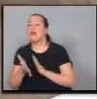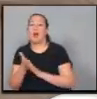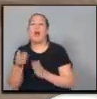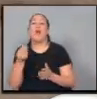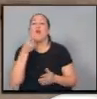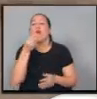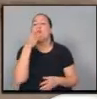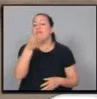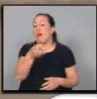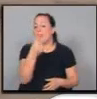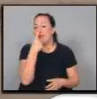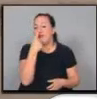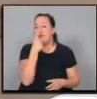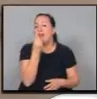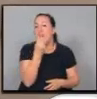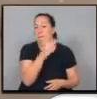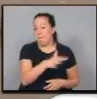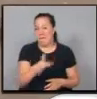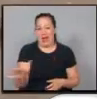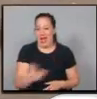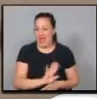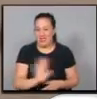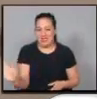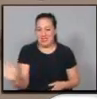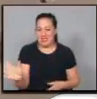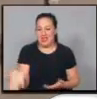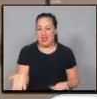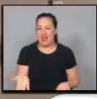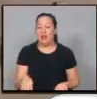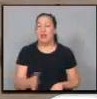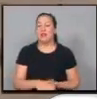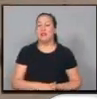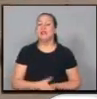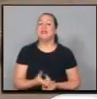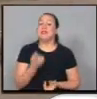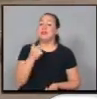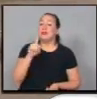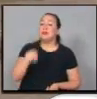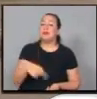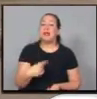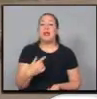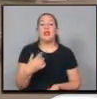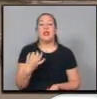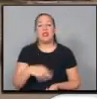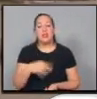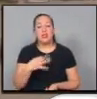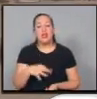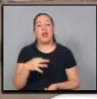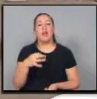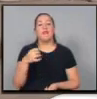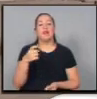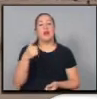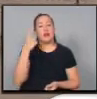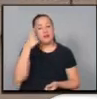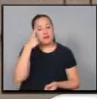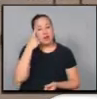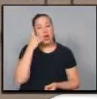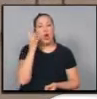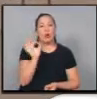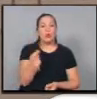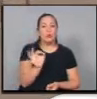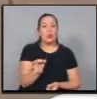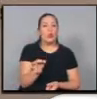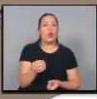a la playa, ¿no? Entonces, ahí surge siempre, hay que remontarse a octubre cuando planeas las vacaciones.